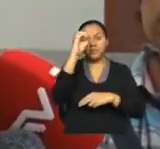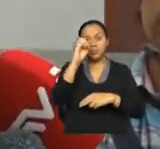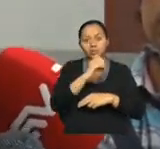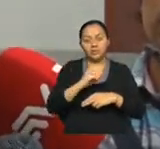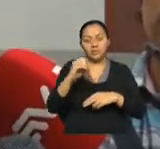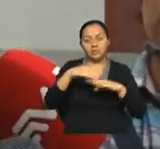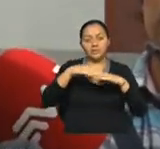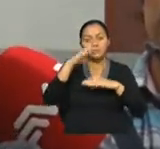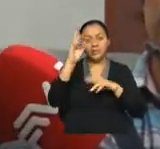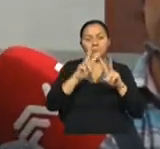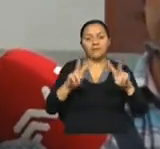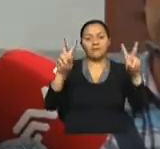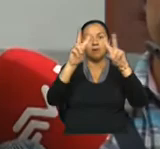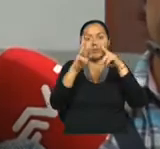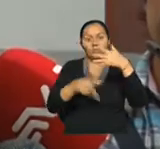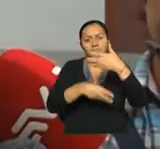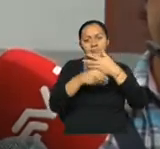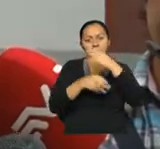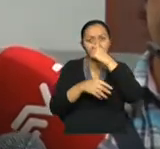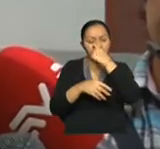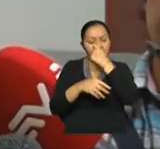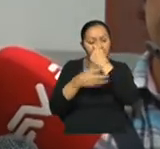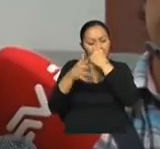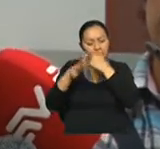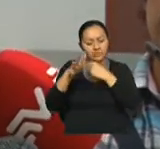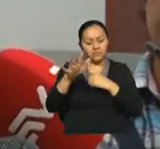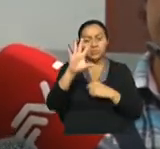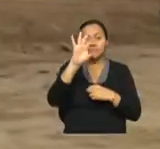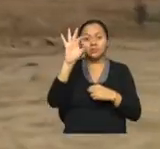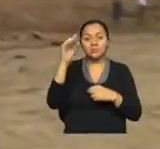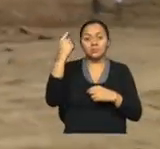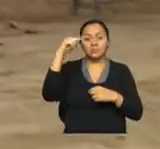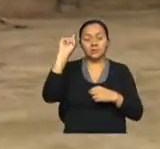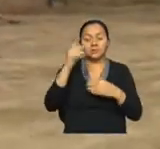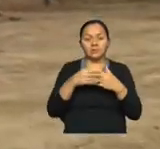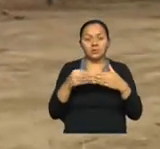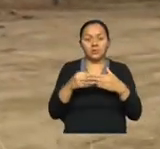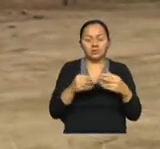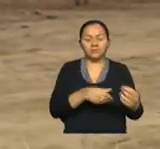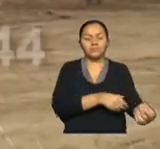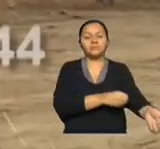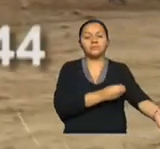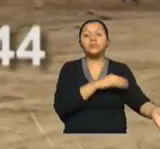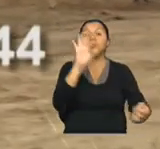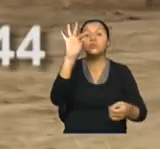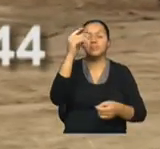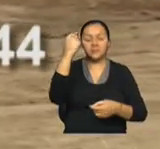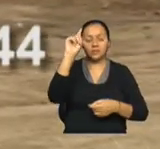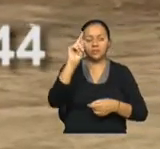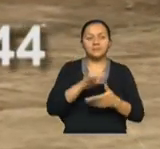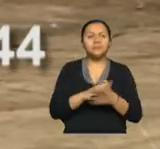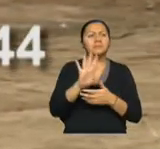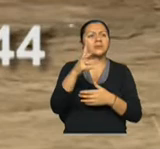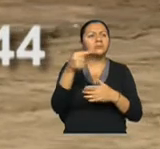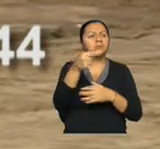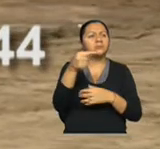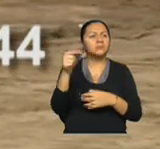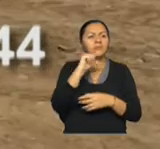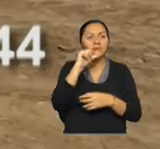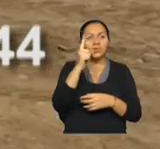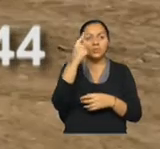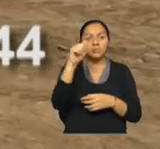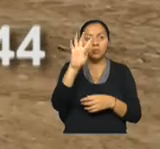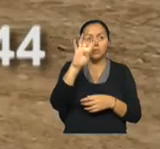del valor catastral, que aproximadamente suma 9 millones de dólares. La diferencia, que representa